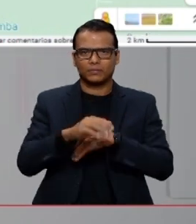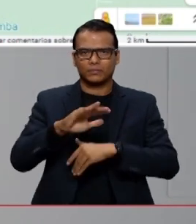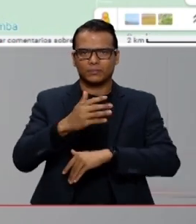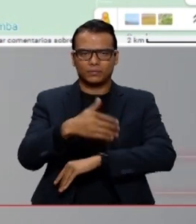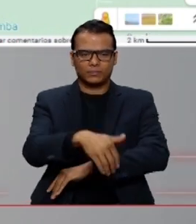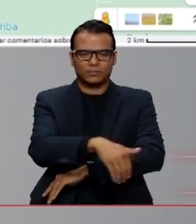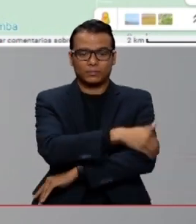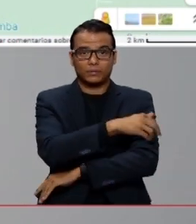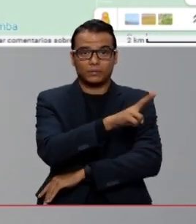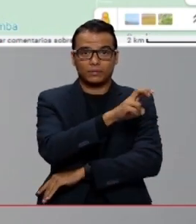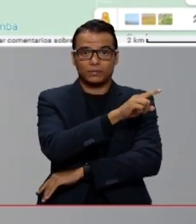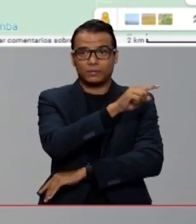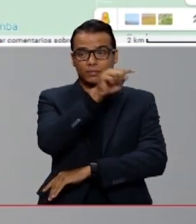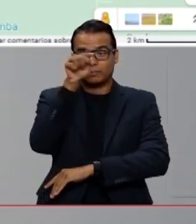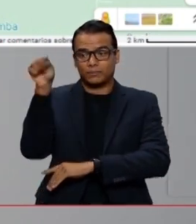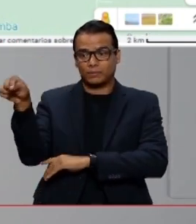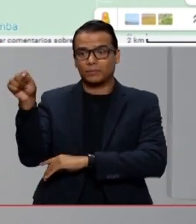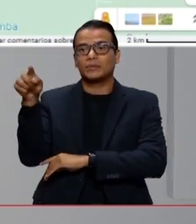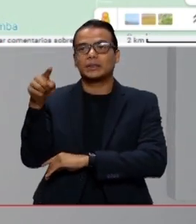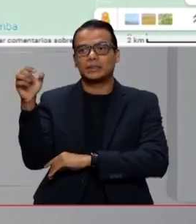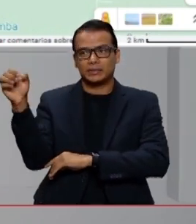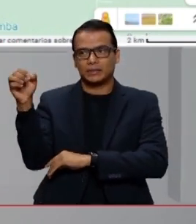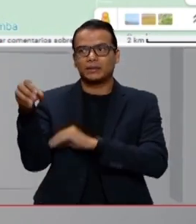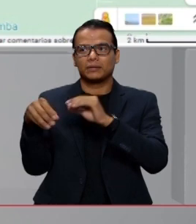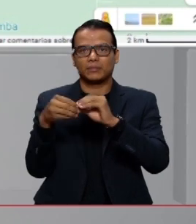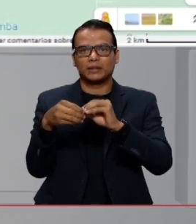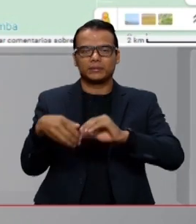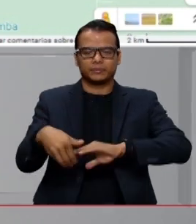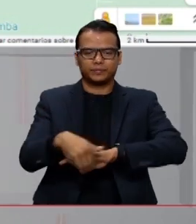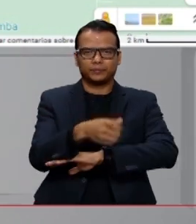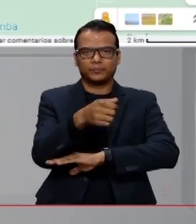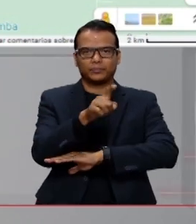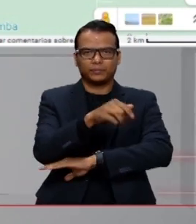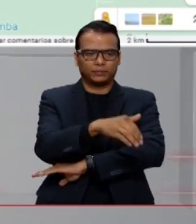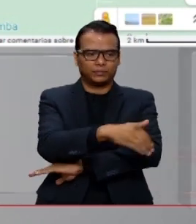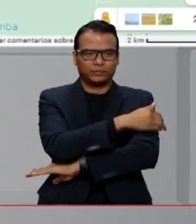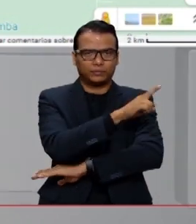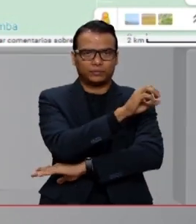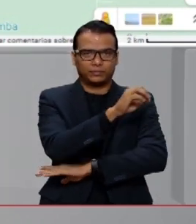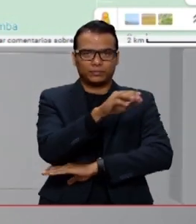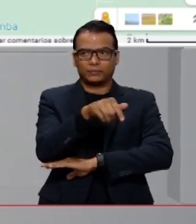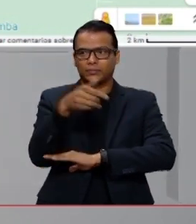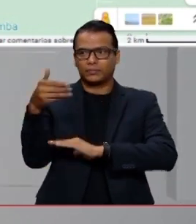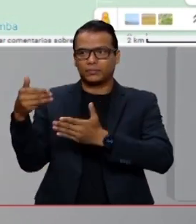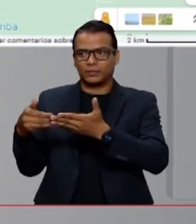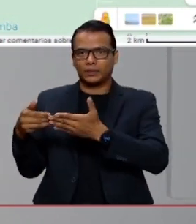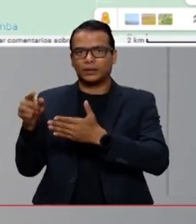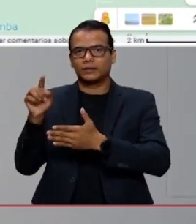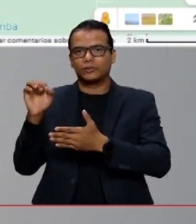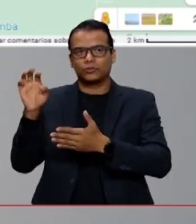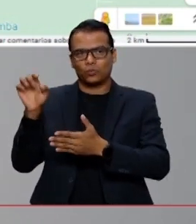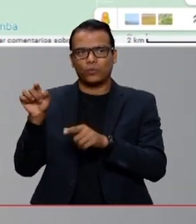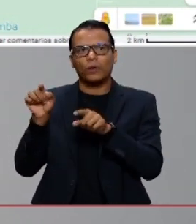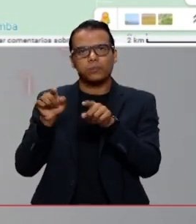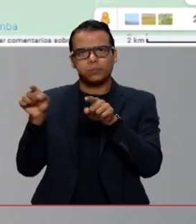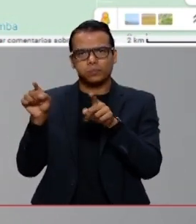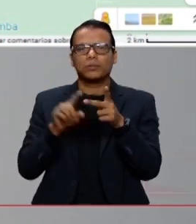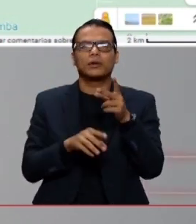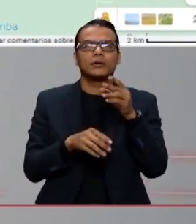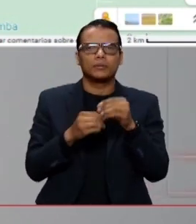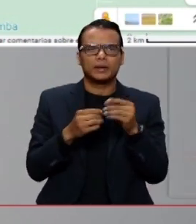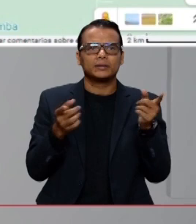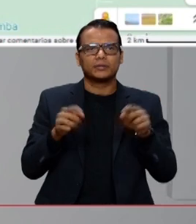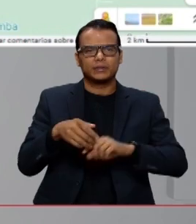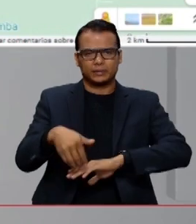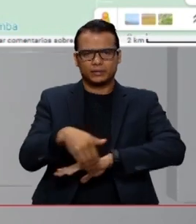la carrera 100, la misma Cañas Gordas o calle 16 entre carrera 100 y 109, y lo que les mencionaba, el caso de la